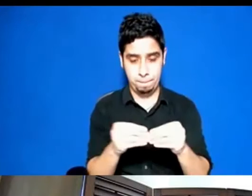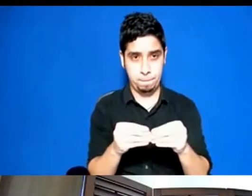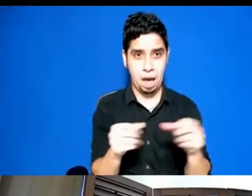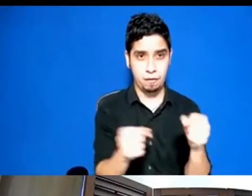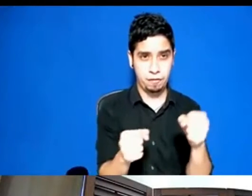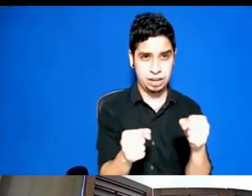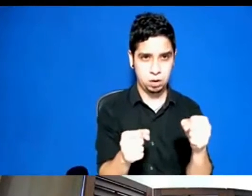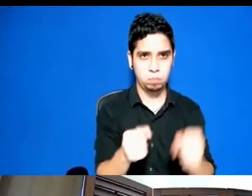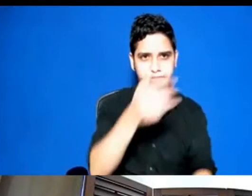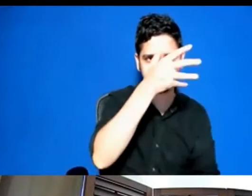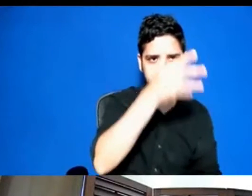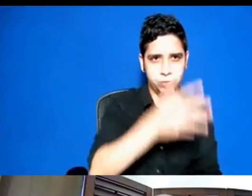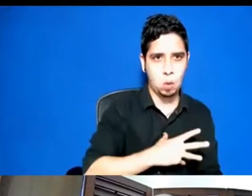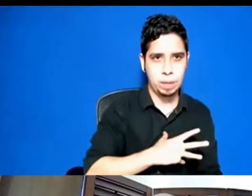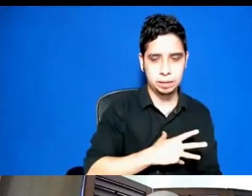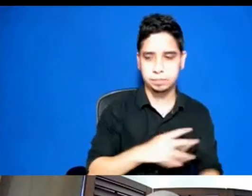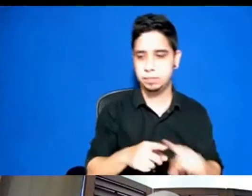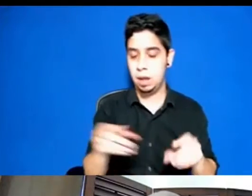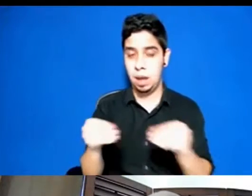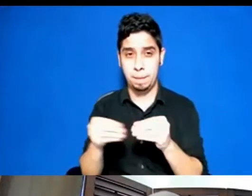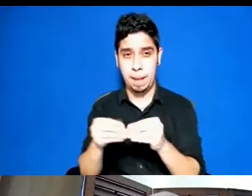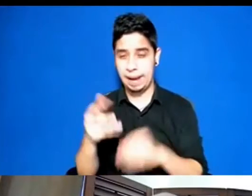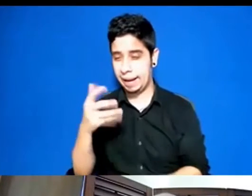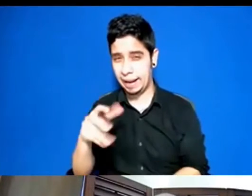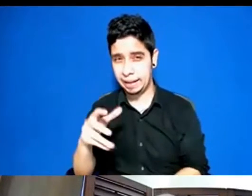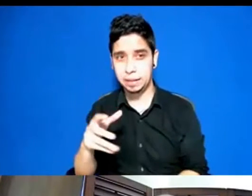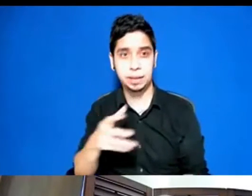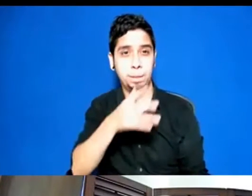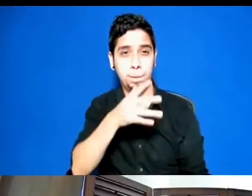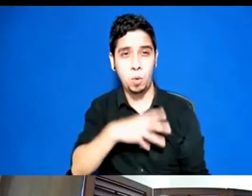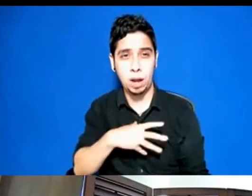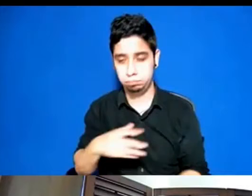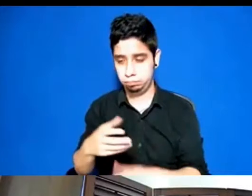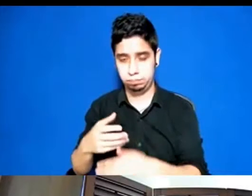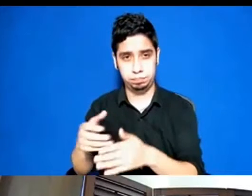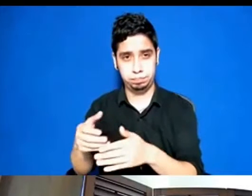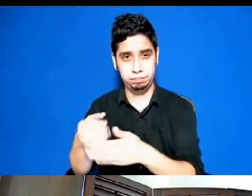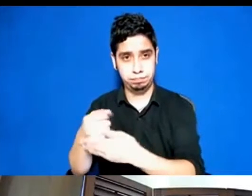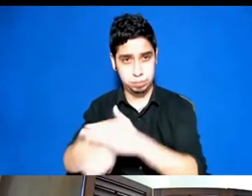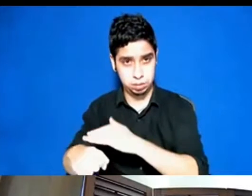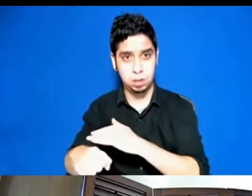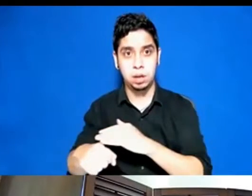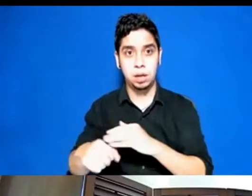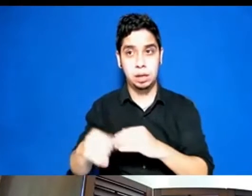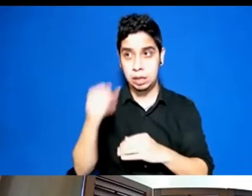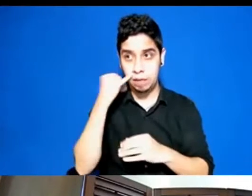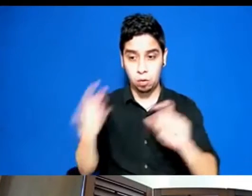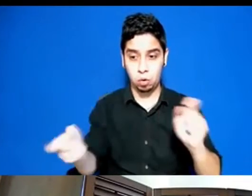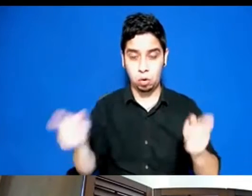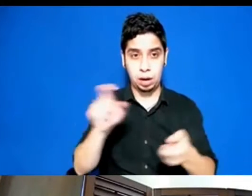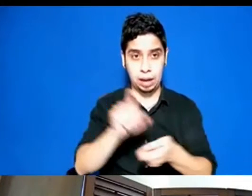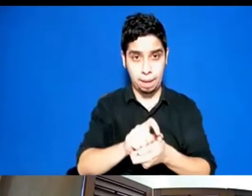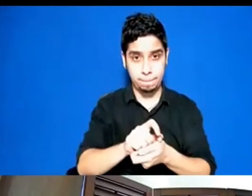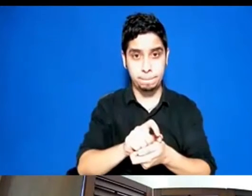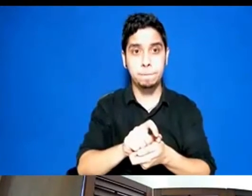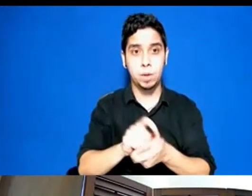que con el cambio climático, una de las consecuencias es que van a haber más hembras que machos de tinglares. Claro.